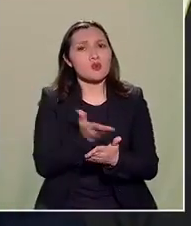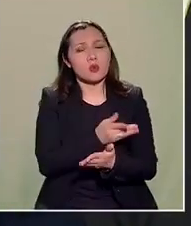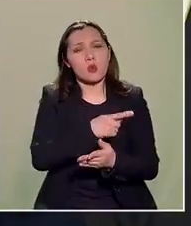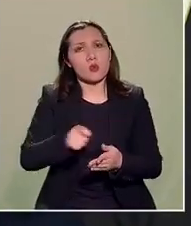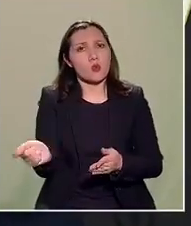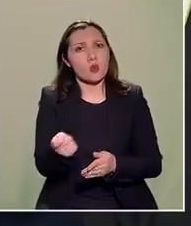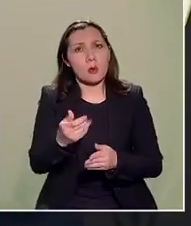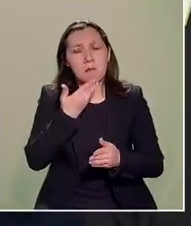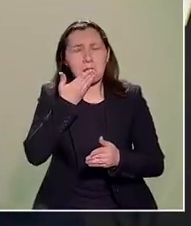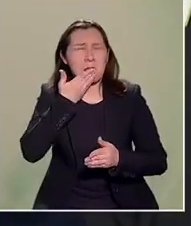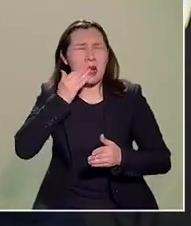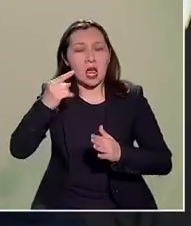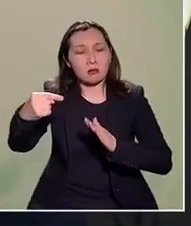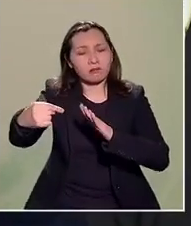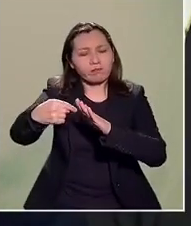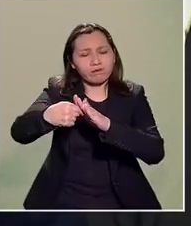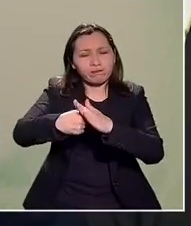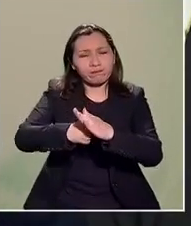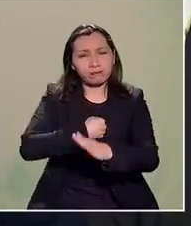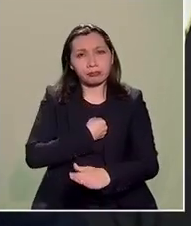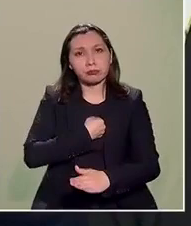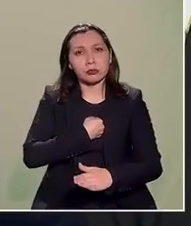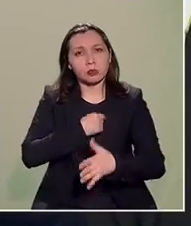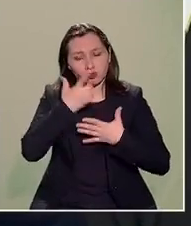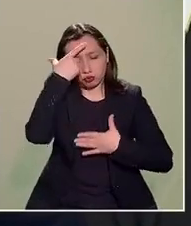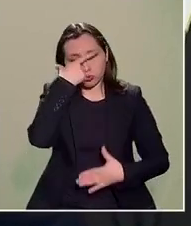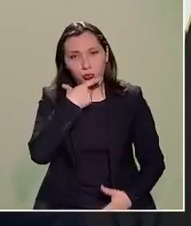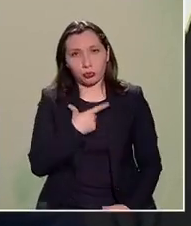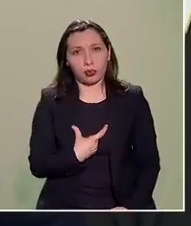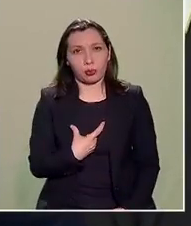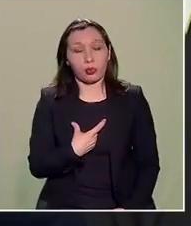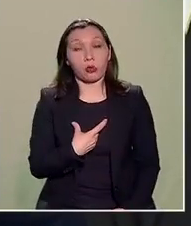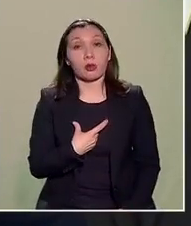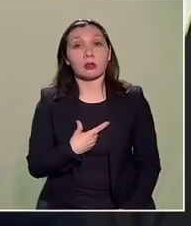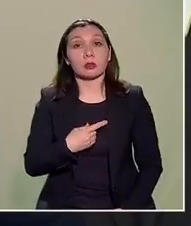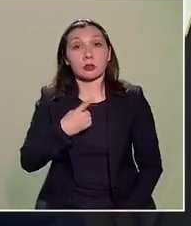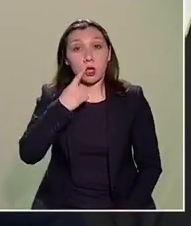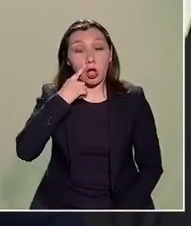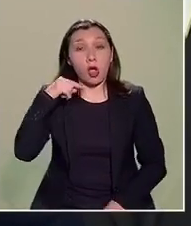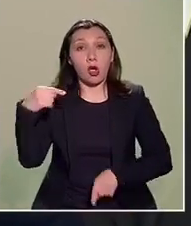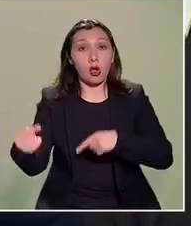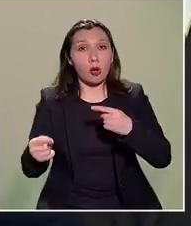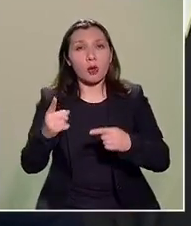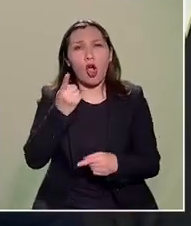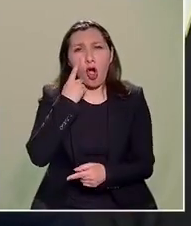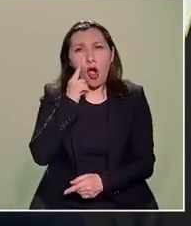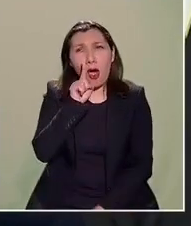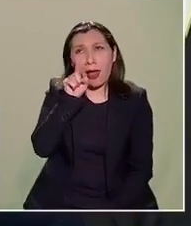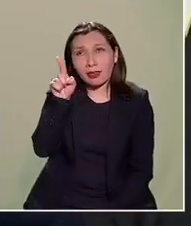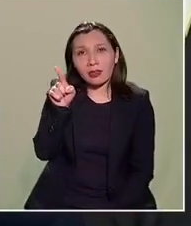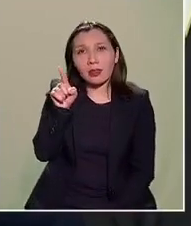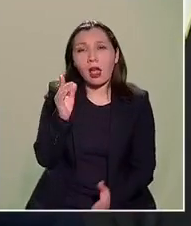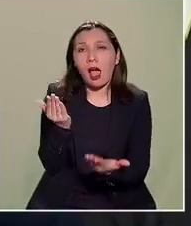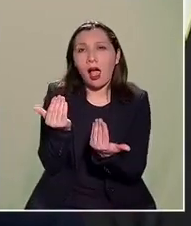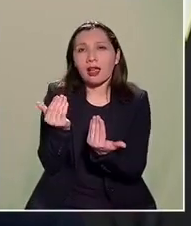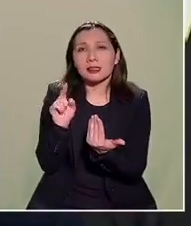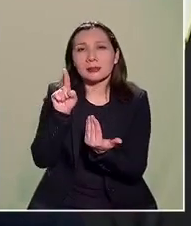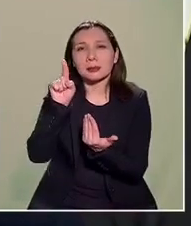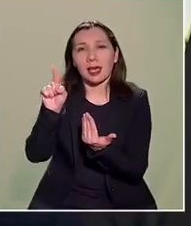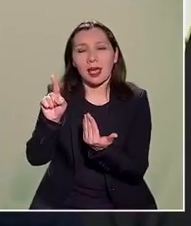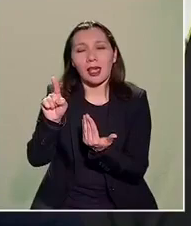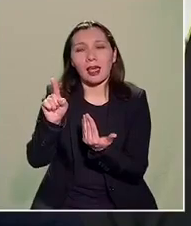que penetra hasta lo más profundo del ser los hombres que te conocen esperan en ella